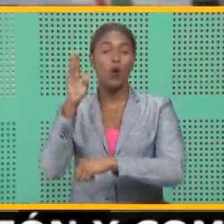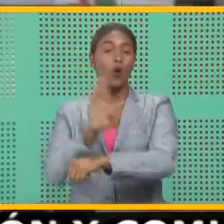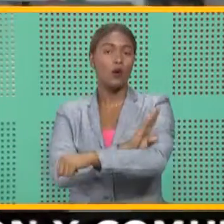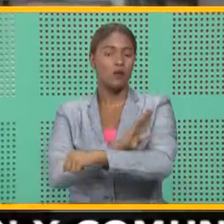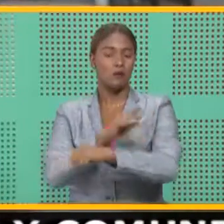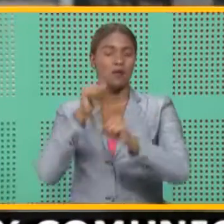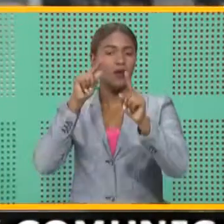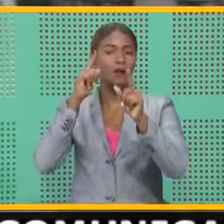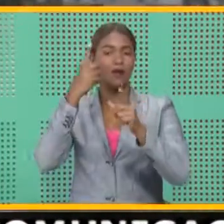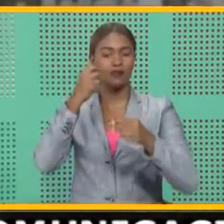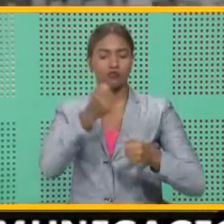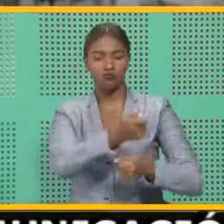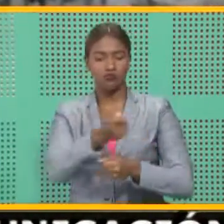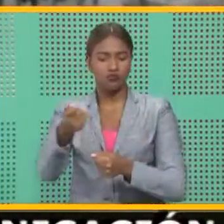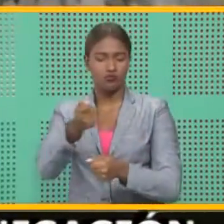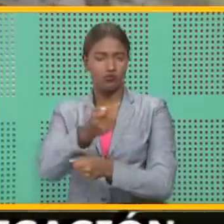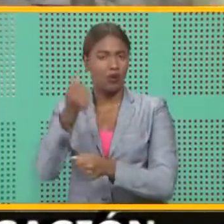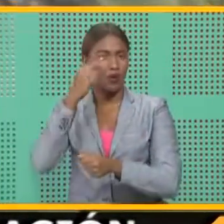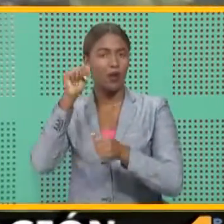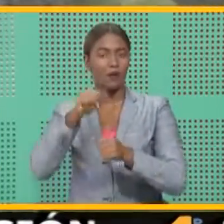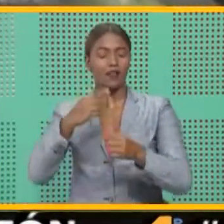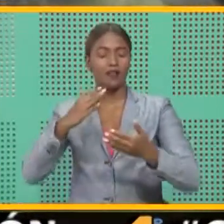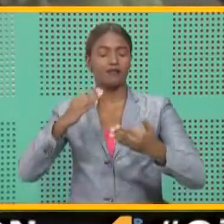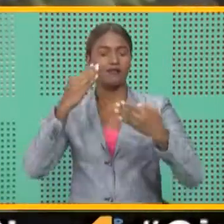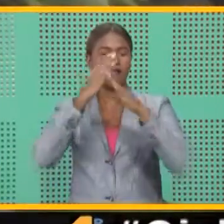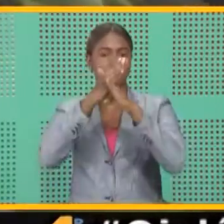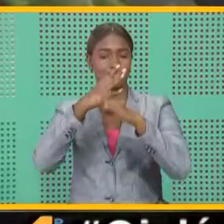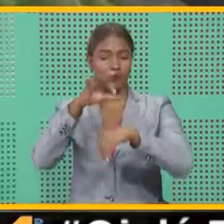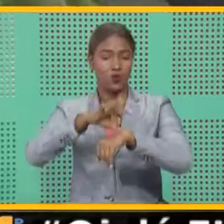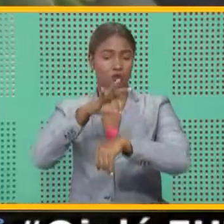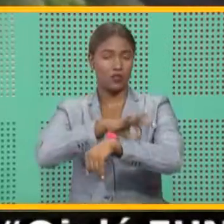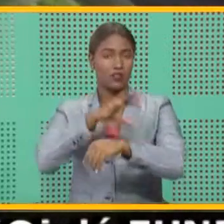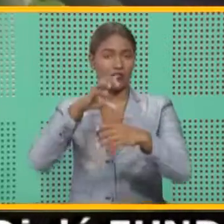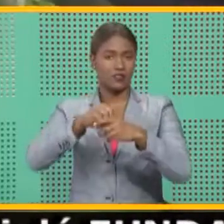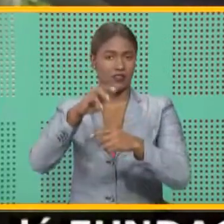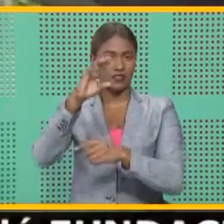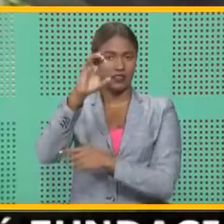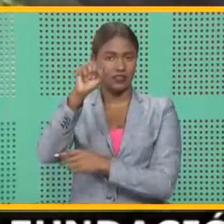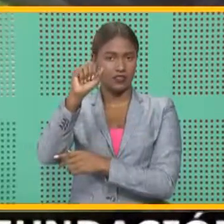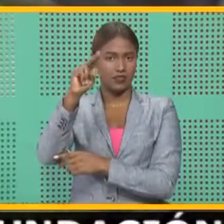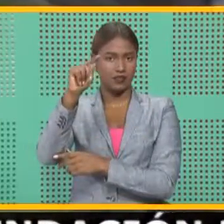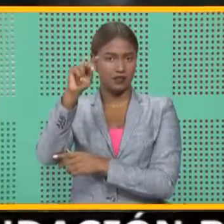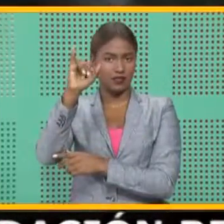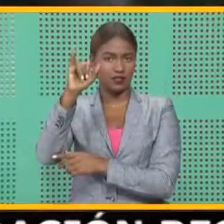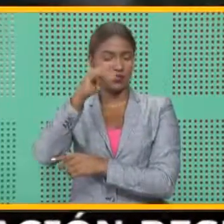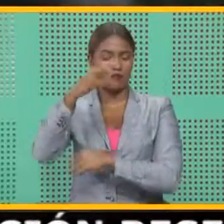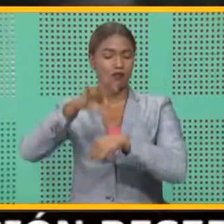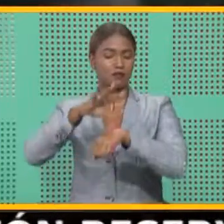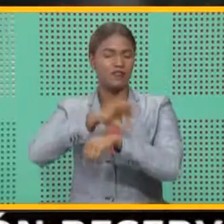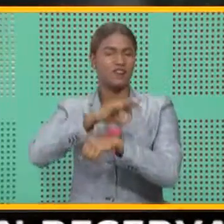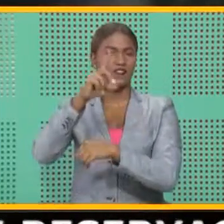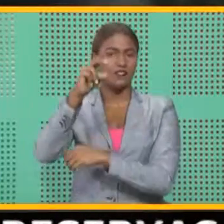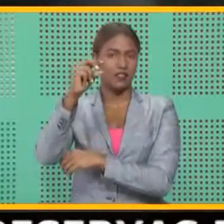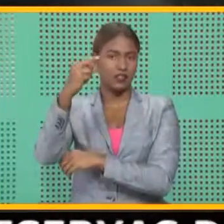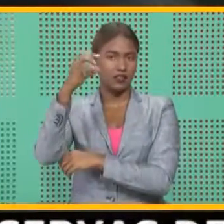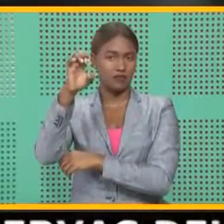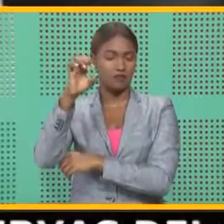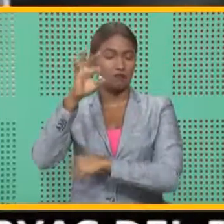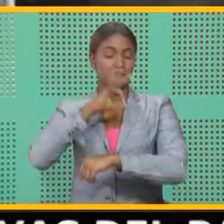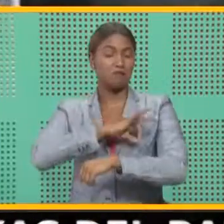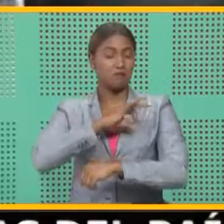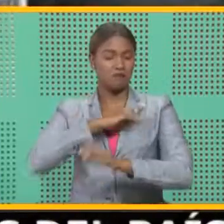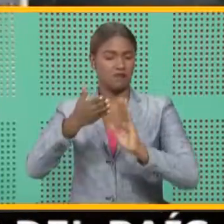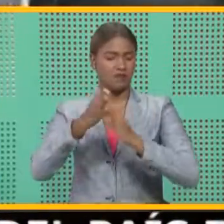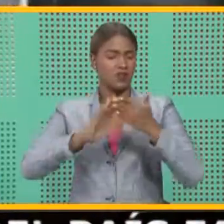jornada de fumigación con el objetivo de combatir el mosquito Aedes aegypti que transmite el dengue. Los sectores beneficiados en el